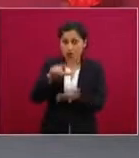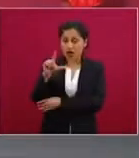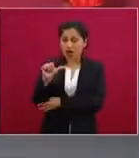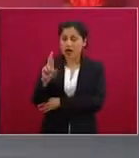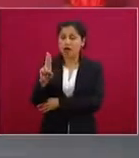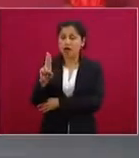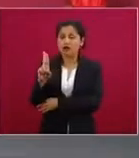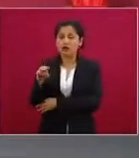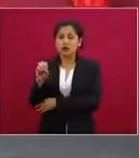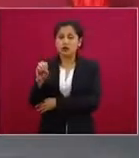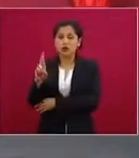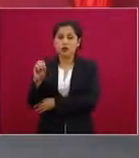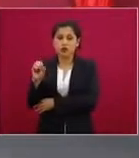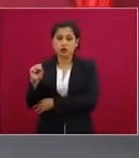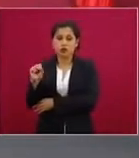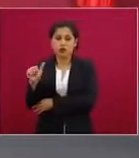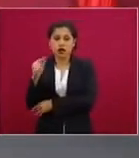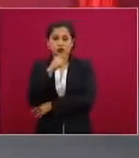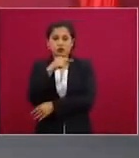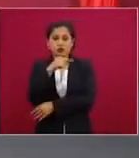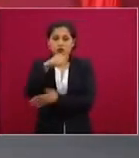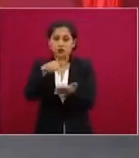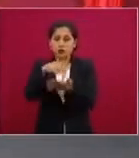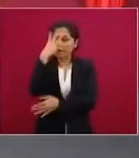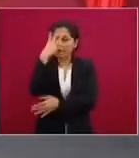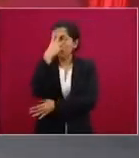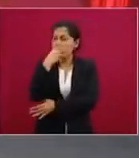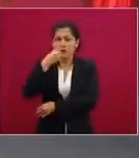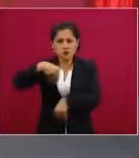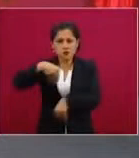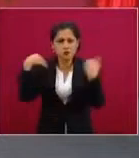bellas del mundo,